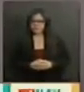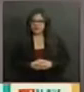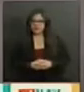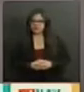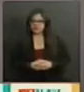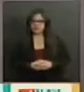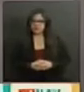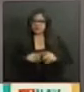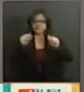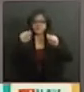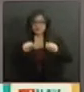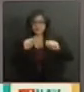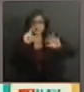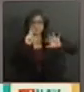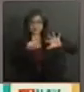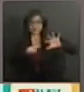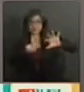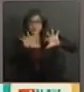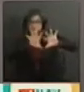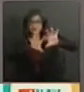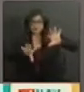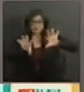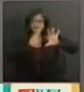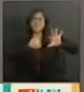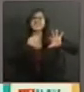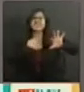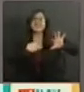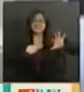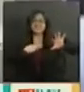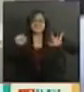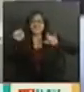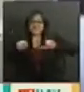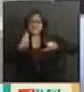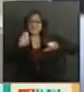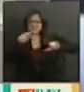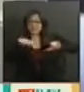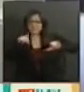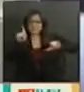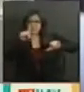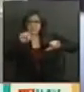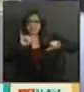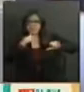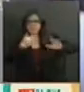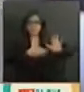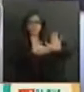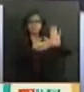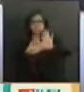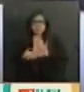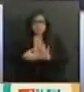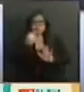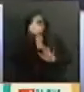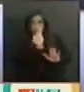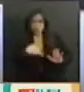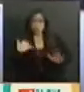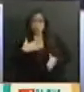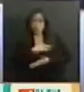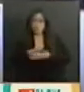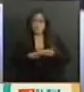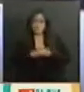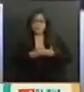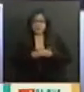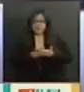Esta obra es muy interesante, es una de las varias que Banksy ha introducido clandestinamente en museos importantes, por ejemplo en el caso